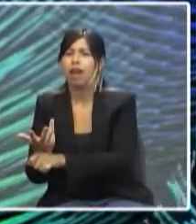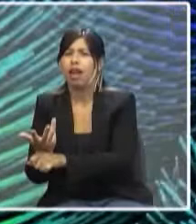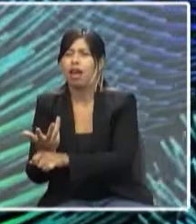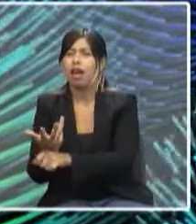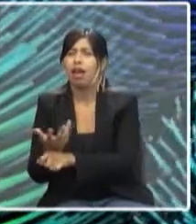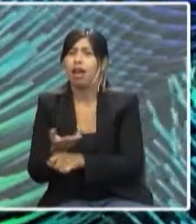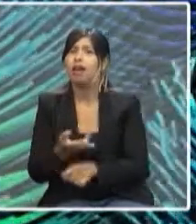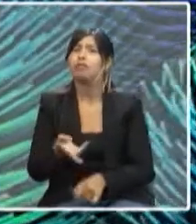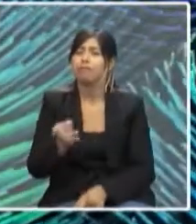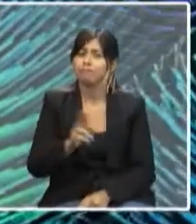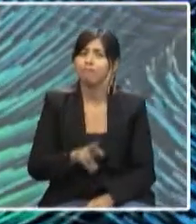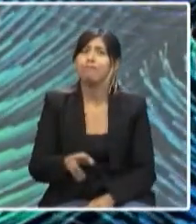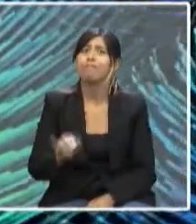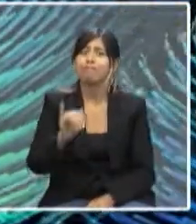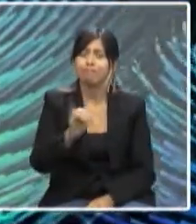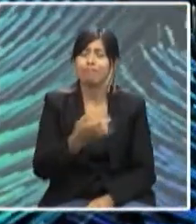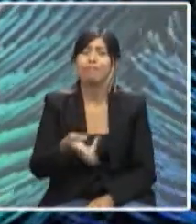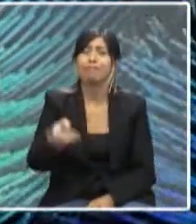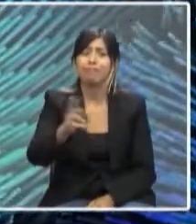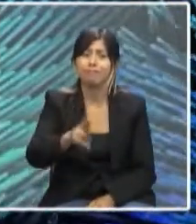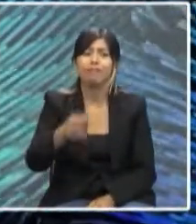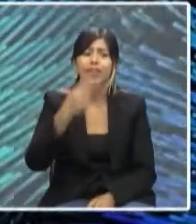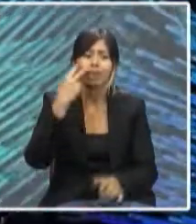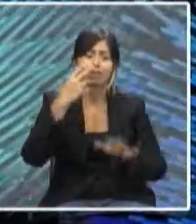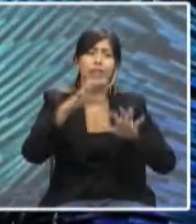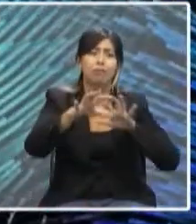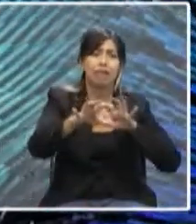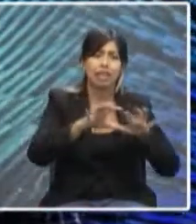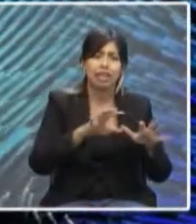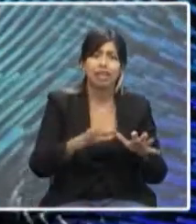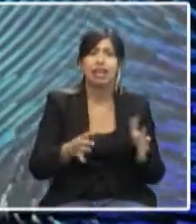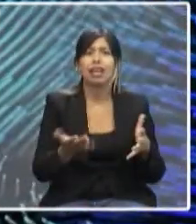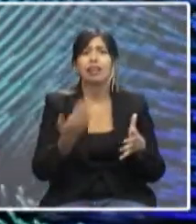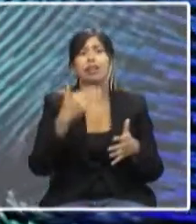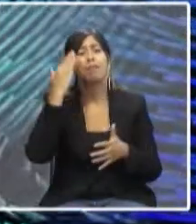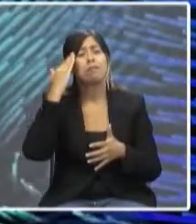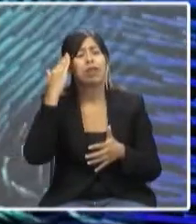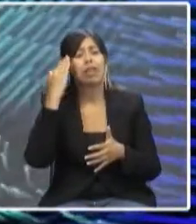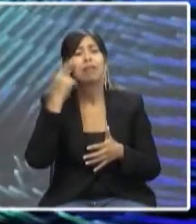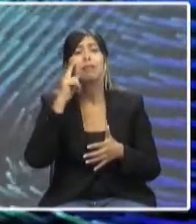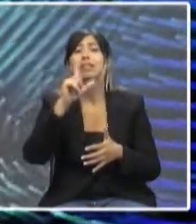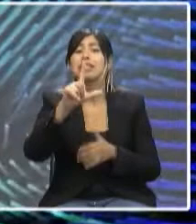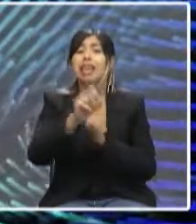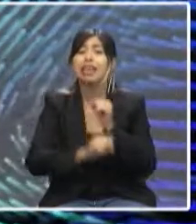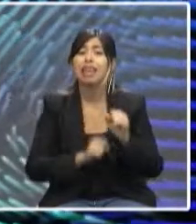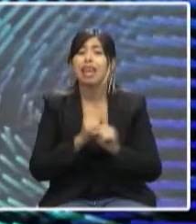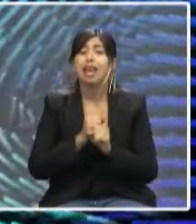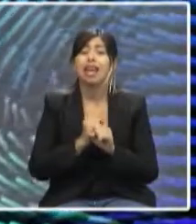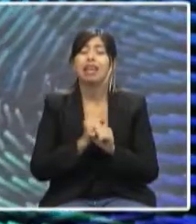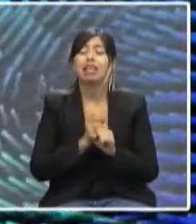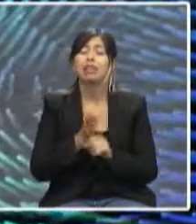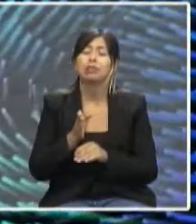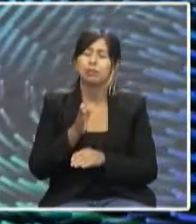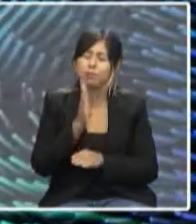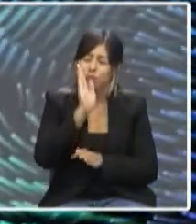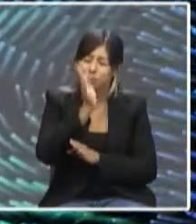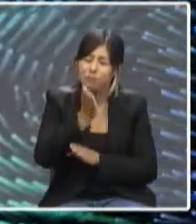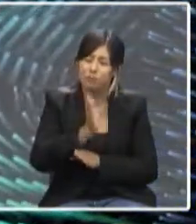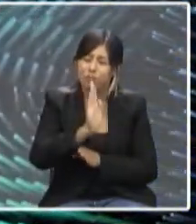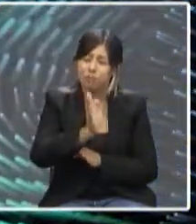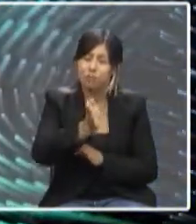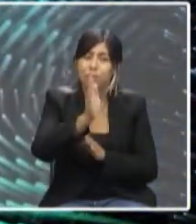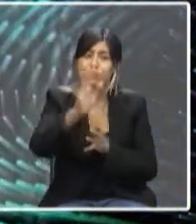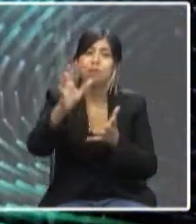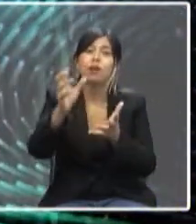las cosas materiales, no como la vemos en nuestra mente, pero 7 años caminando hacia la dirección correcta. Concluyo con